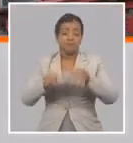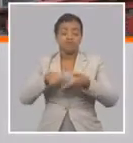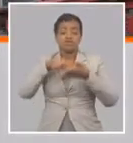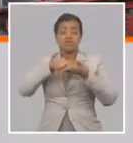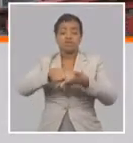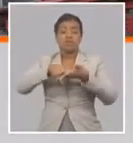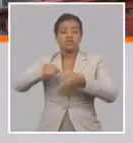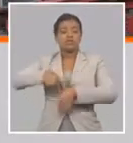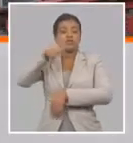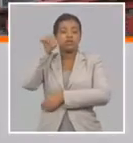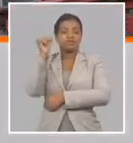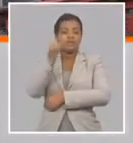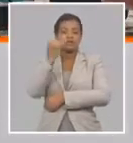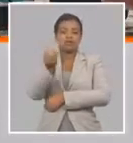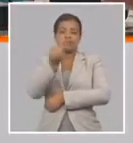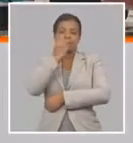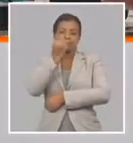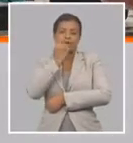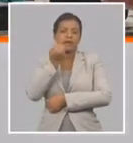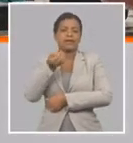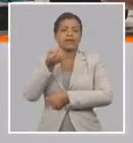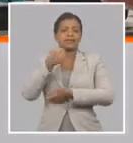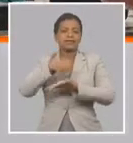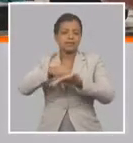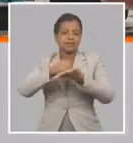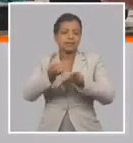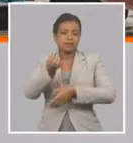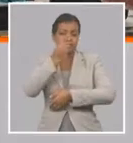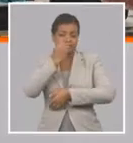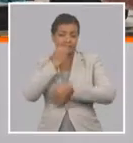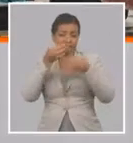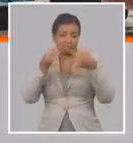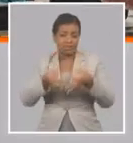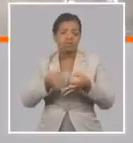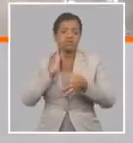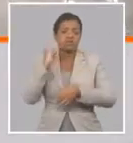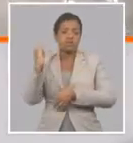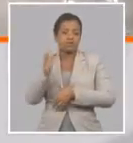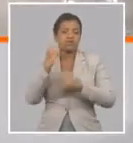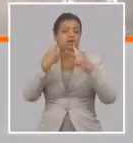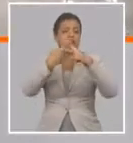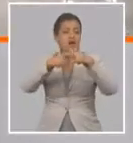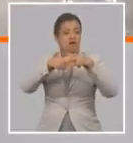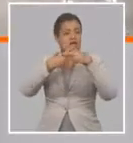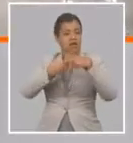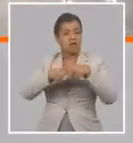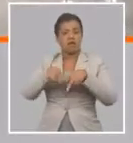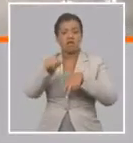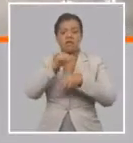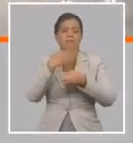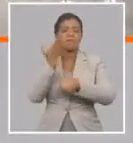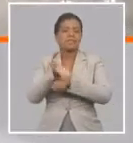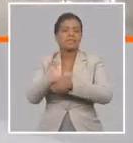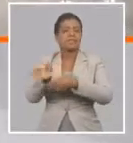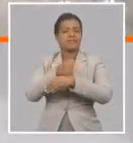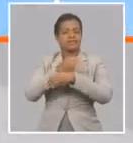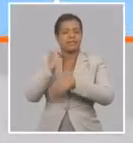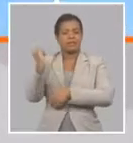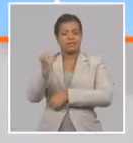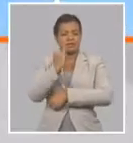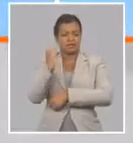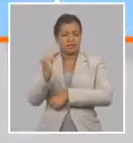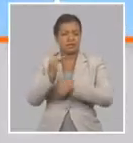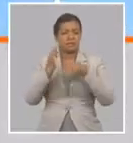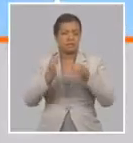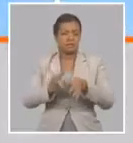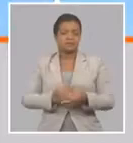internacionales que tienen previsto y contratado este servicio así como los nacionales en correspondencia con los estándares internacionales que se siguen para este tipo